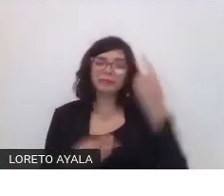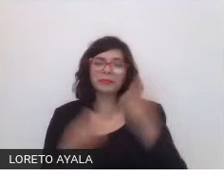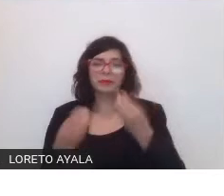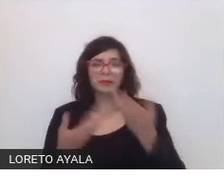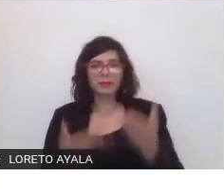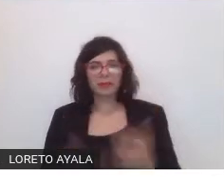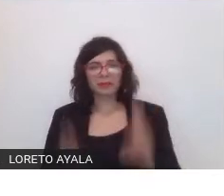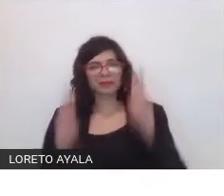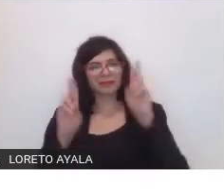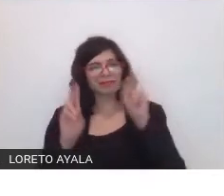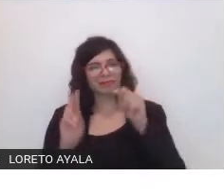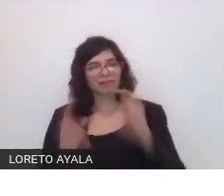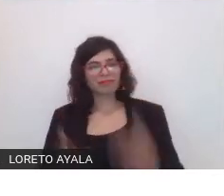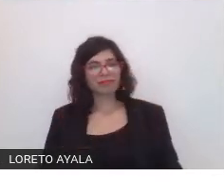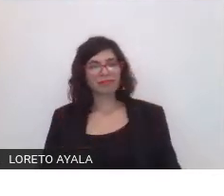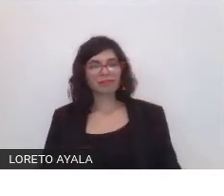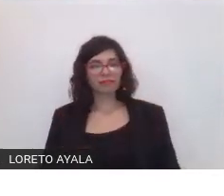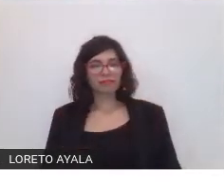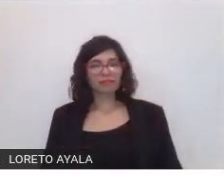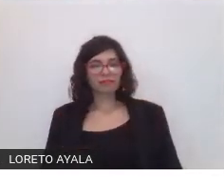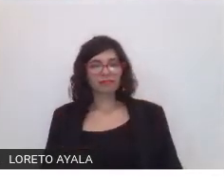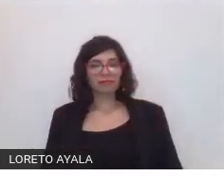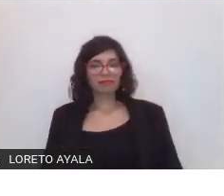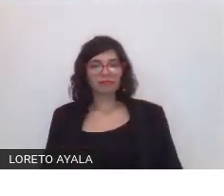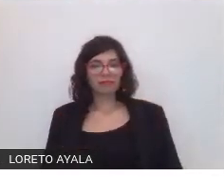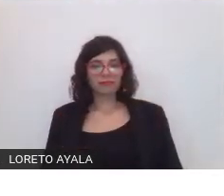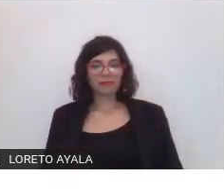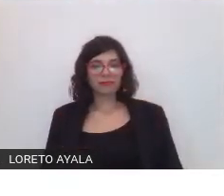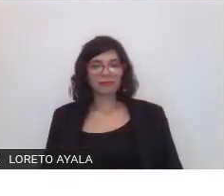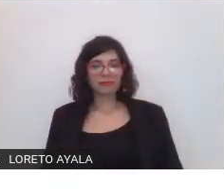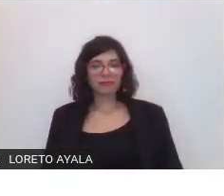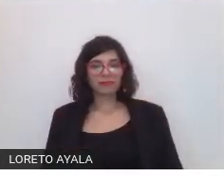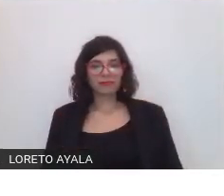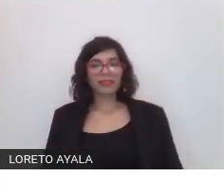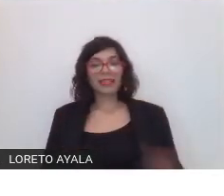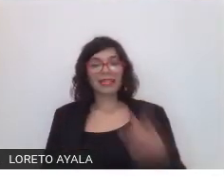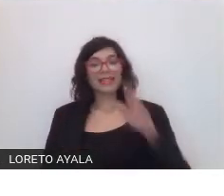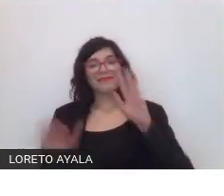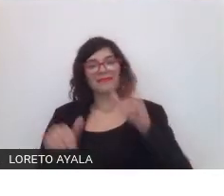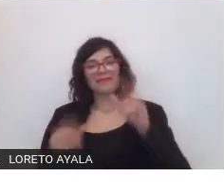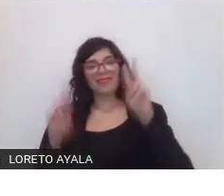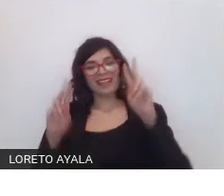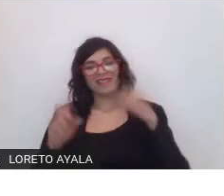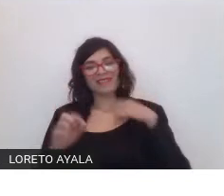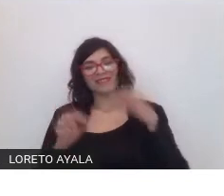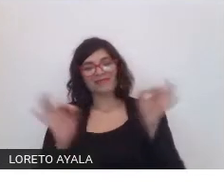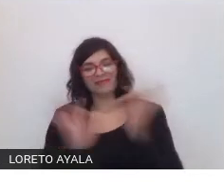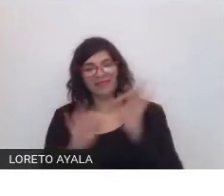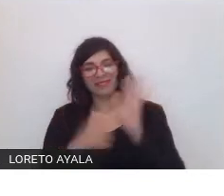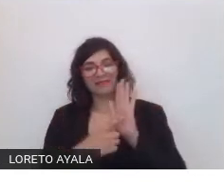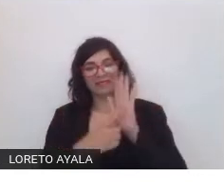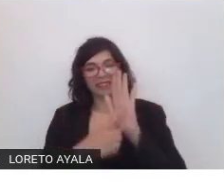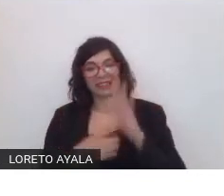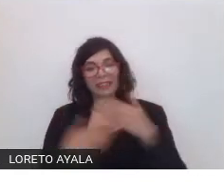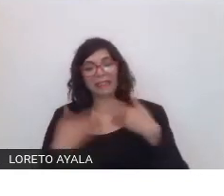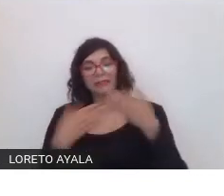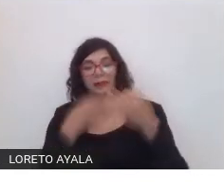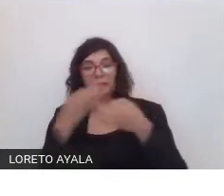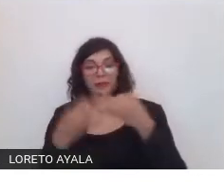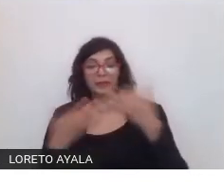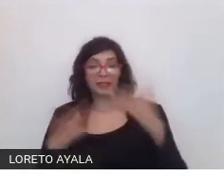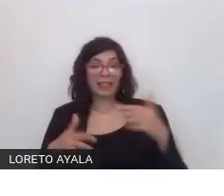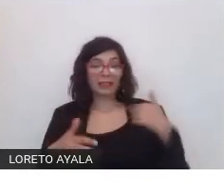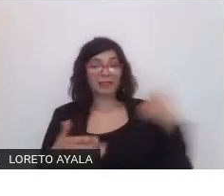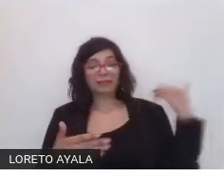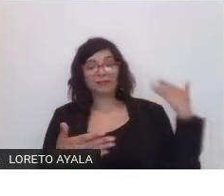Yo, y lo digo en la presentación, vamos a adelantar algo de eso. Yo llevo 17